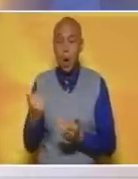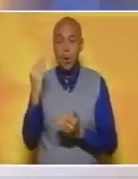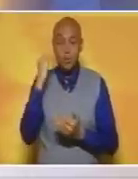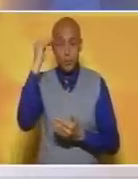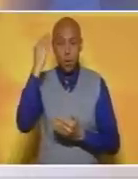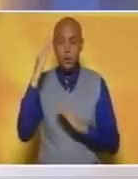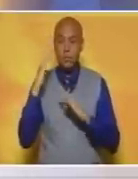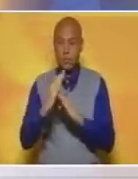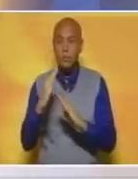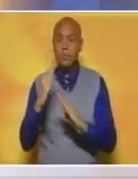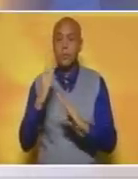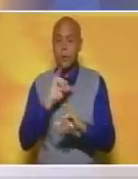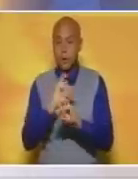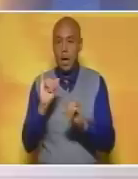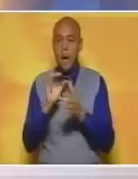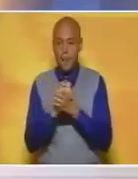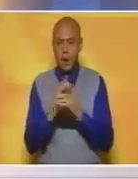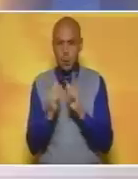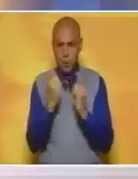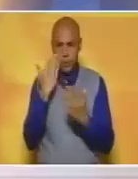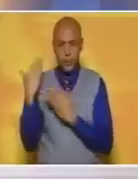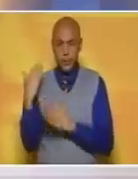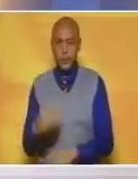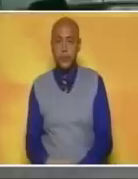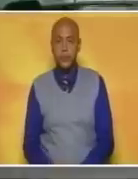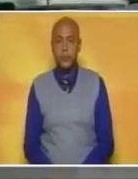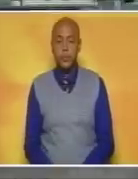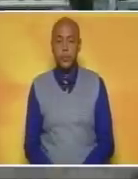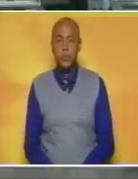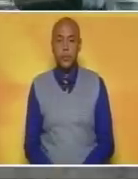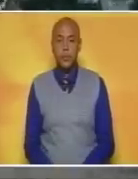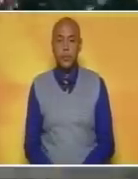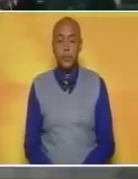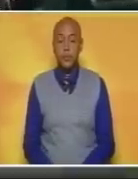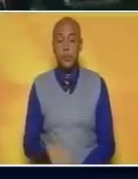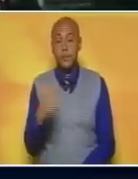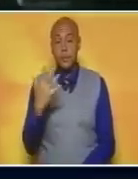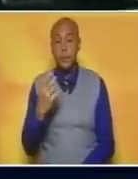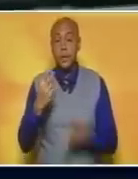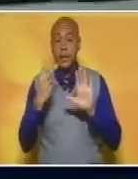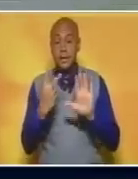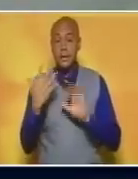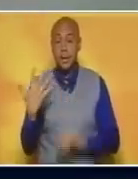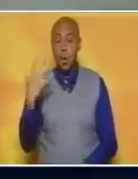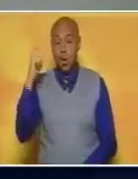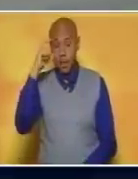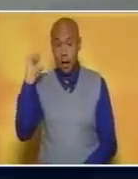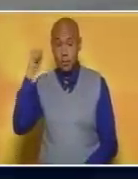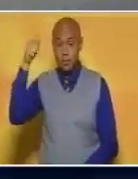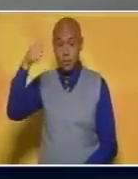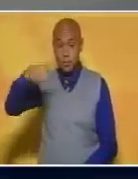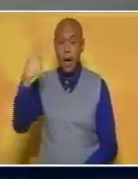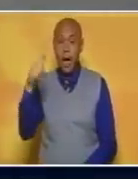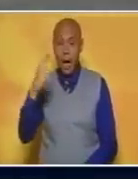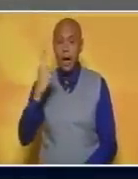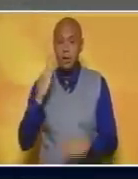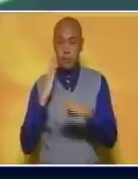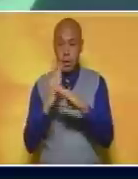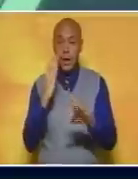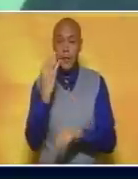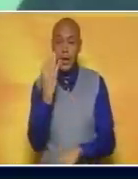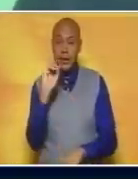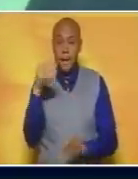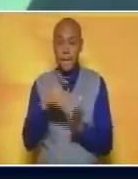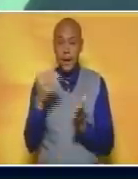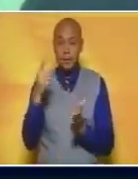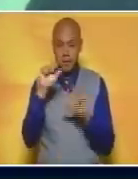por irregularidades. Marina Glot con los detalles. Desde hace 75 días en Táchira han sido bloqueados 30.000